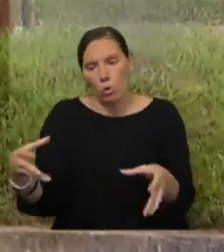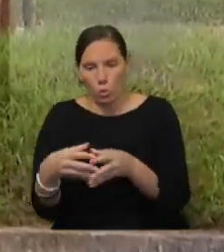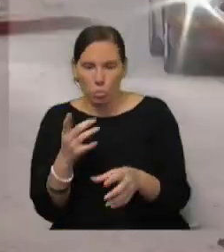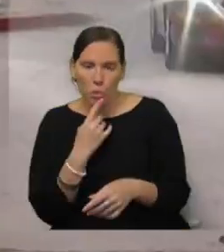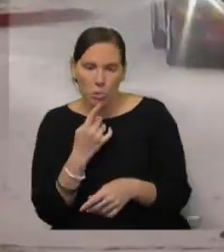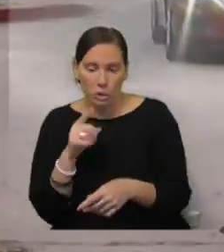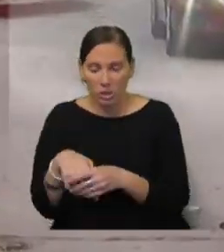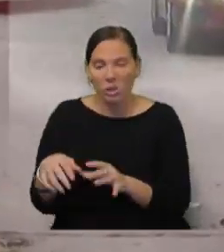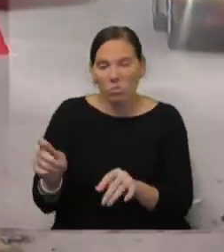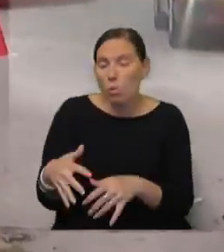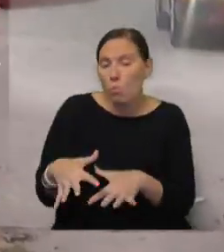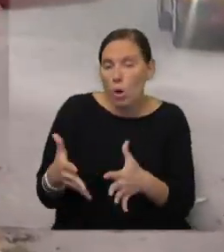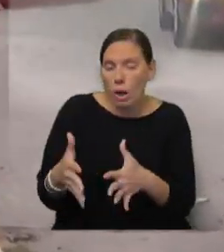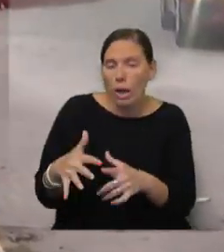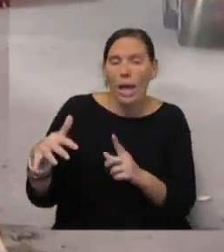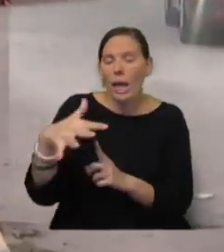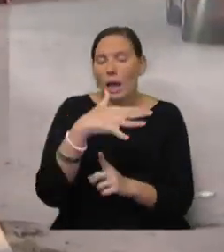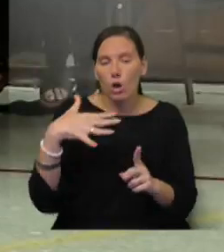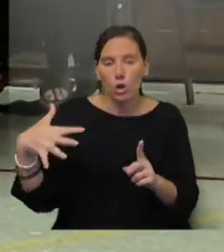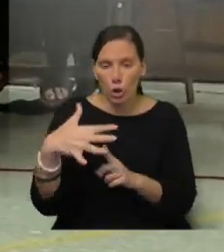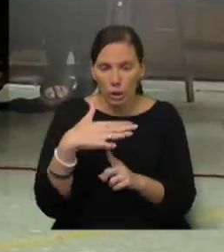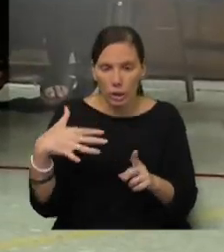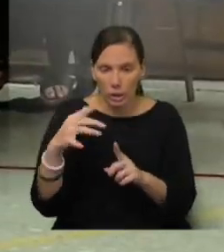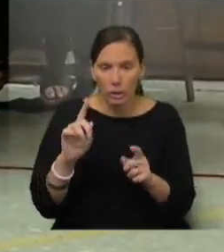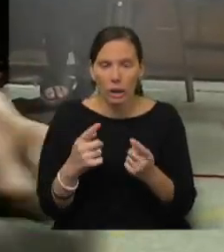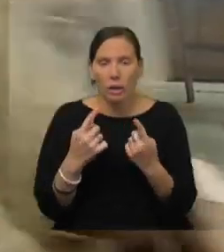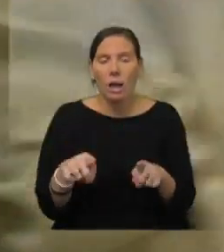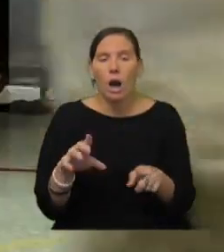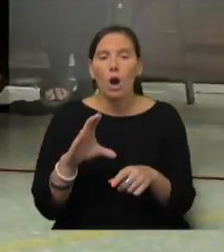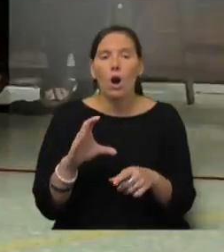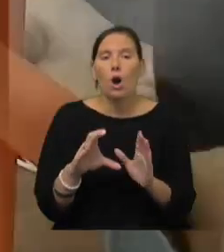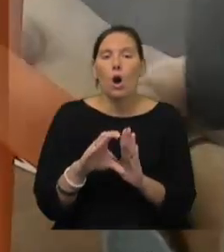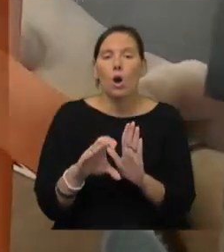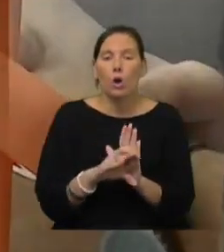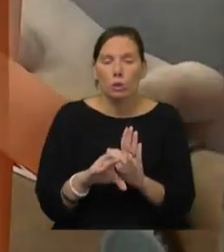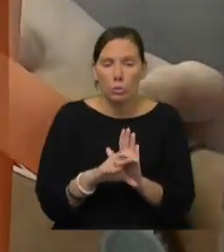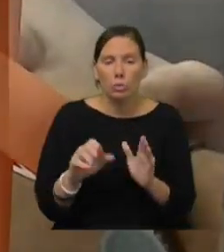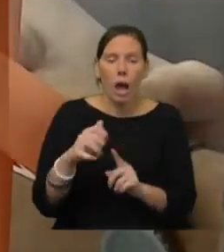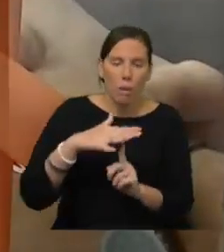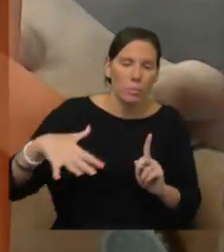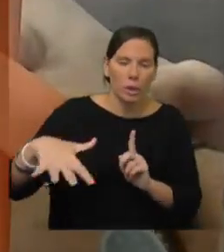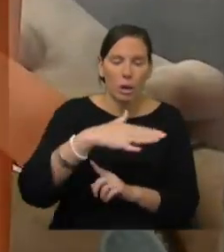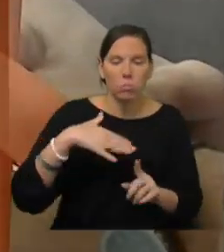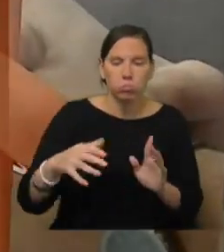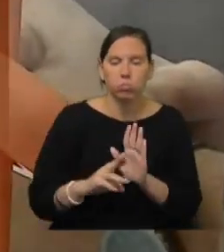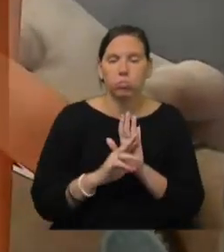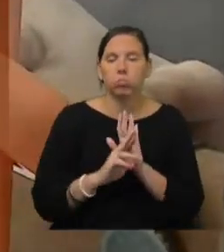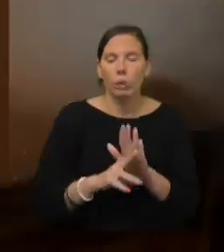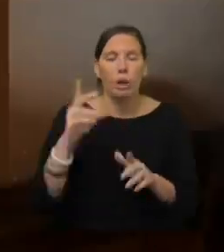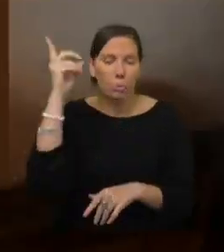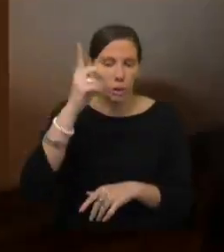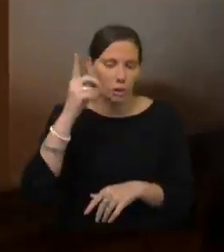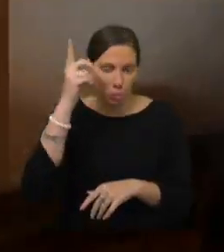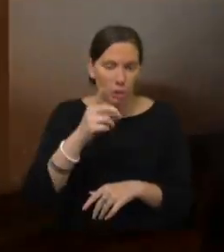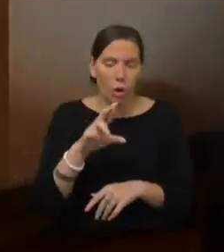los cuales se menciona el partido ecologista radical intransigente el partido constitucional ambientalista que es liderado por el diputado Eduardo Lust y